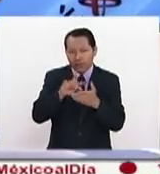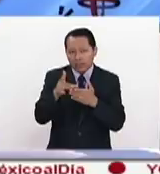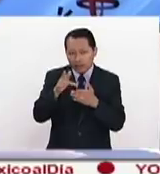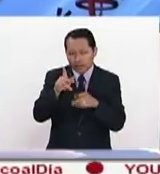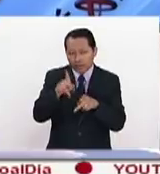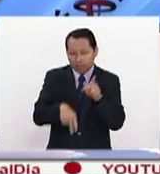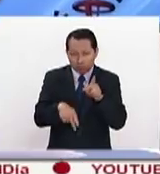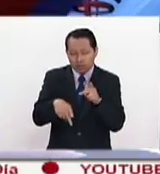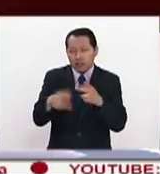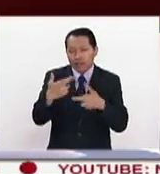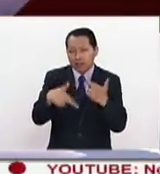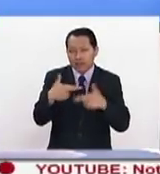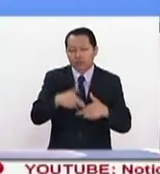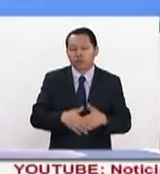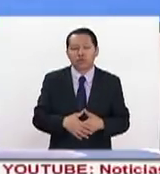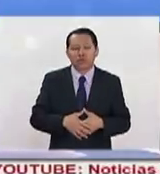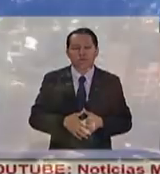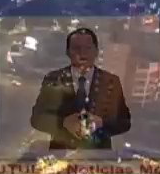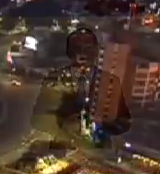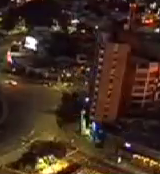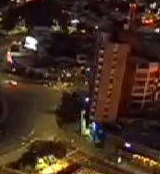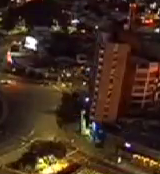Gracias, vamos a hacer una pausa, regresamos.